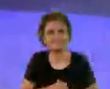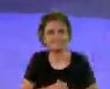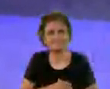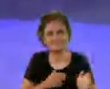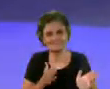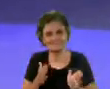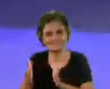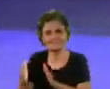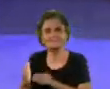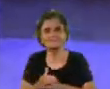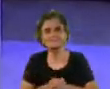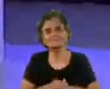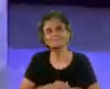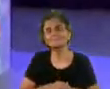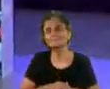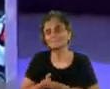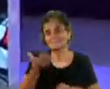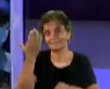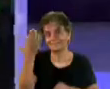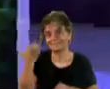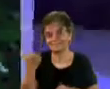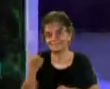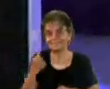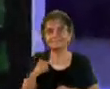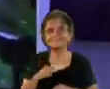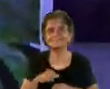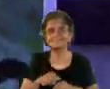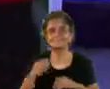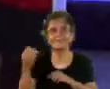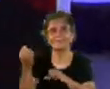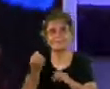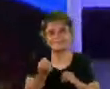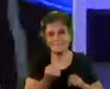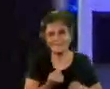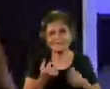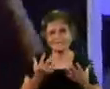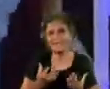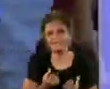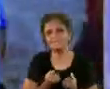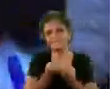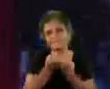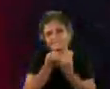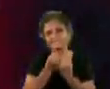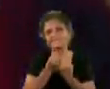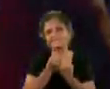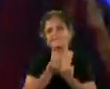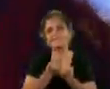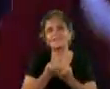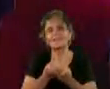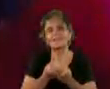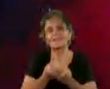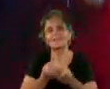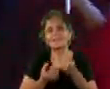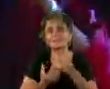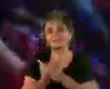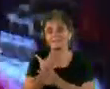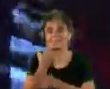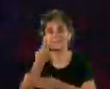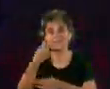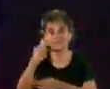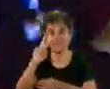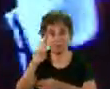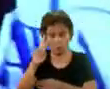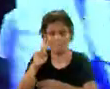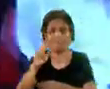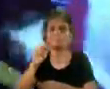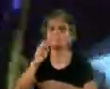Y en esta jornada de festejos por los 20 años de la refundación del Parque de las Naciones, nosotros dialogamos con los vecinos que participaron y pudieron disfrutar